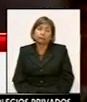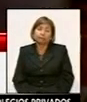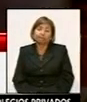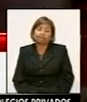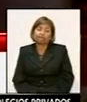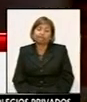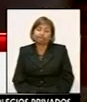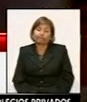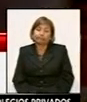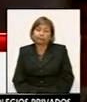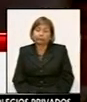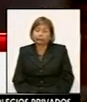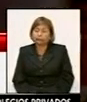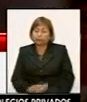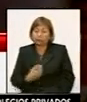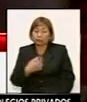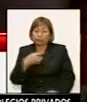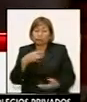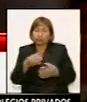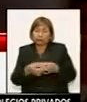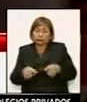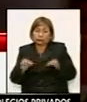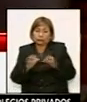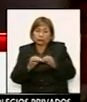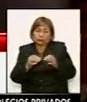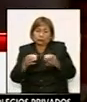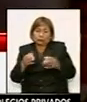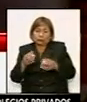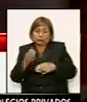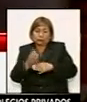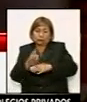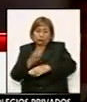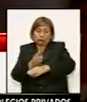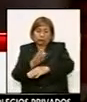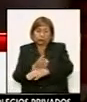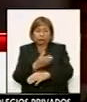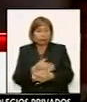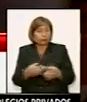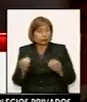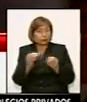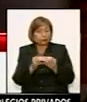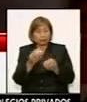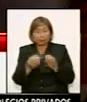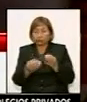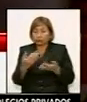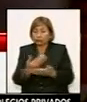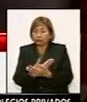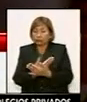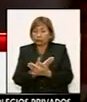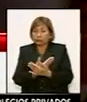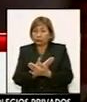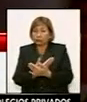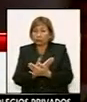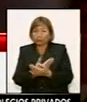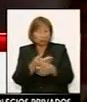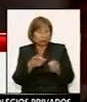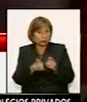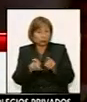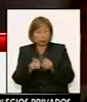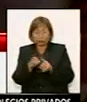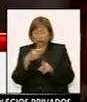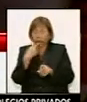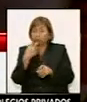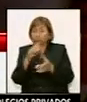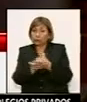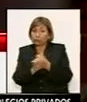Presidenta, siendo este un tema de suma importancia para contribuir con el acceso a una justicia moderna y tal como lo han dicho los